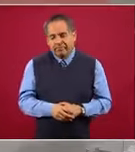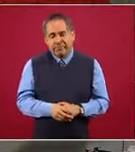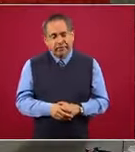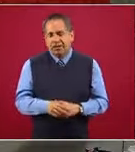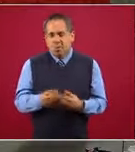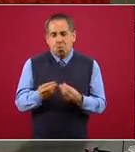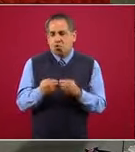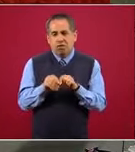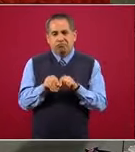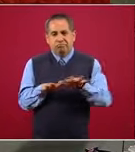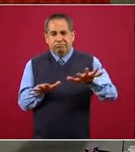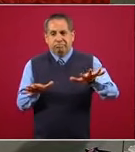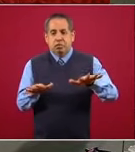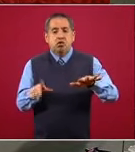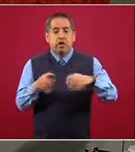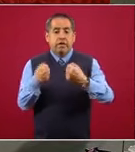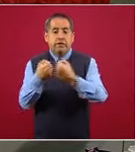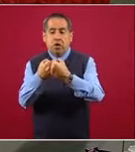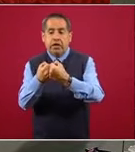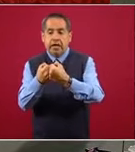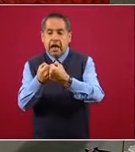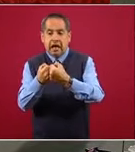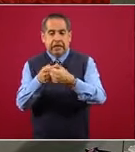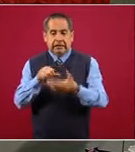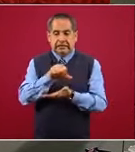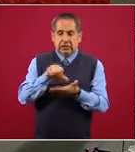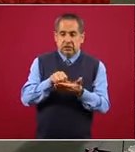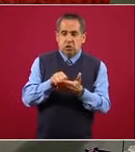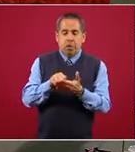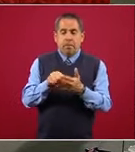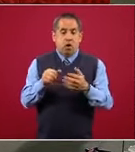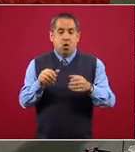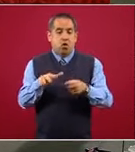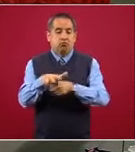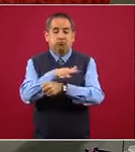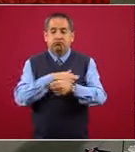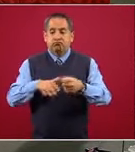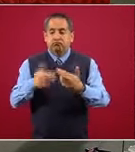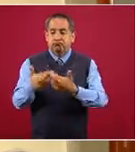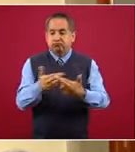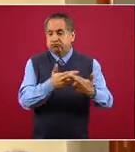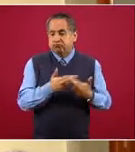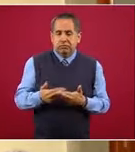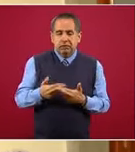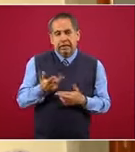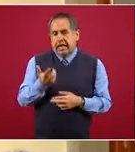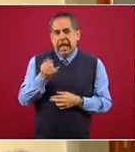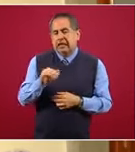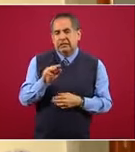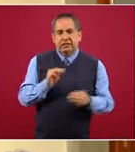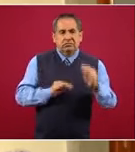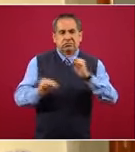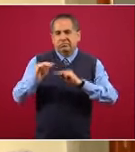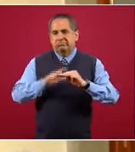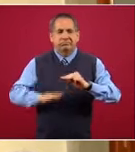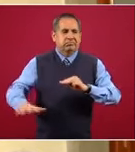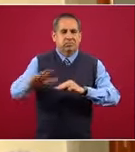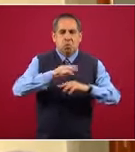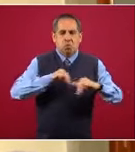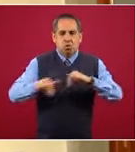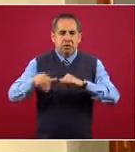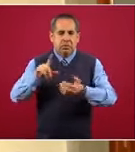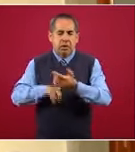una dispersión que se da más en las periferias del estado y en el centro, muy probablemente esto también por la geografía que tienen los